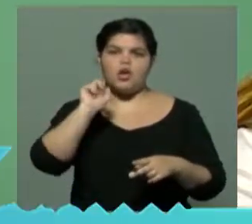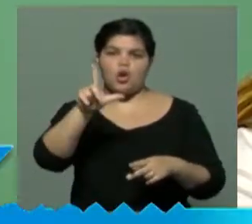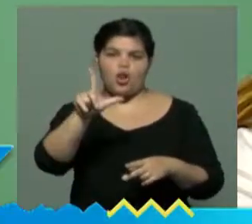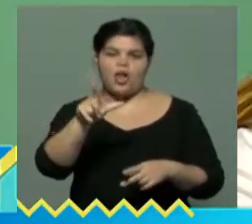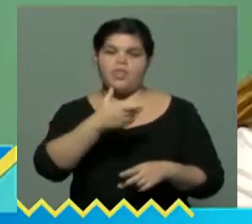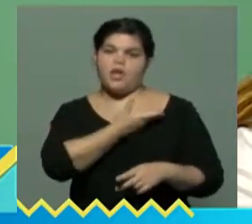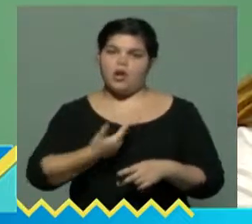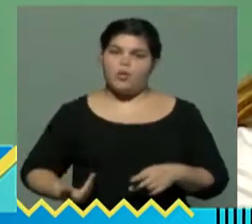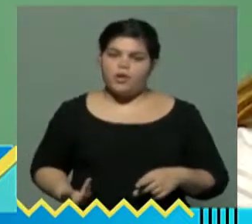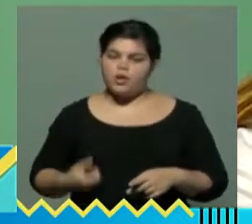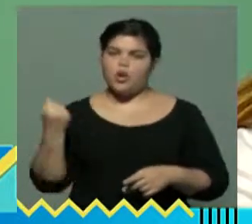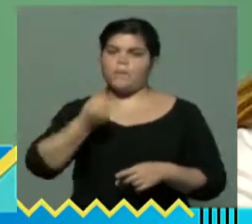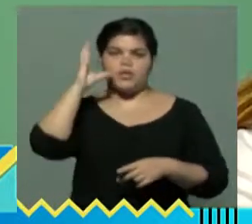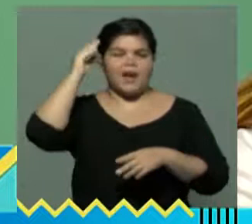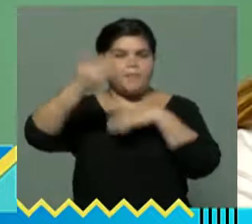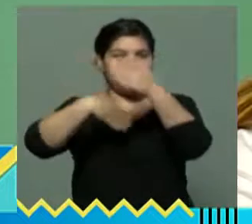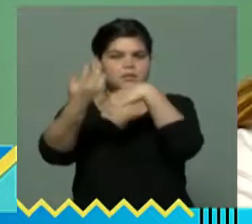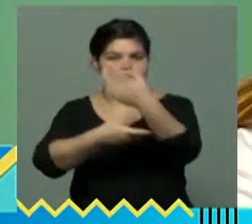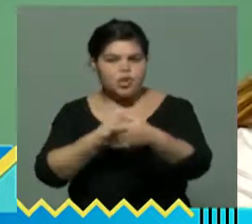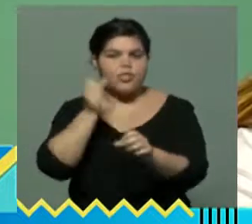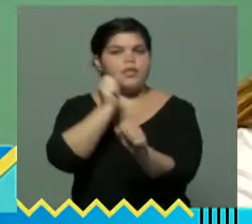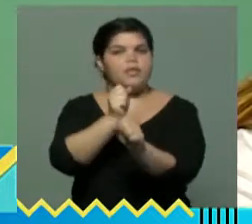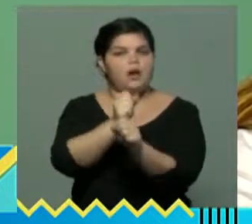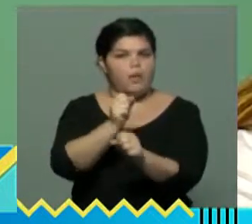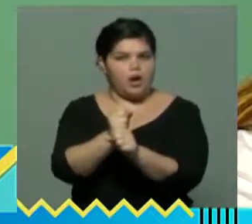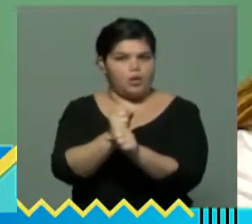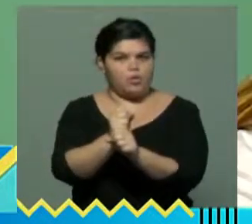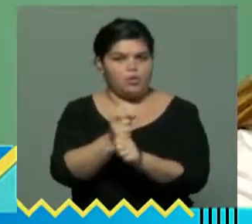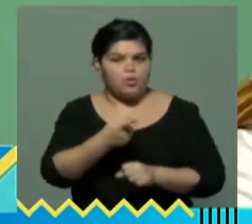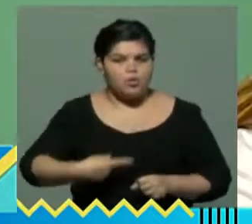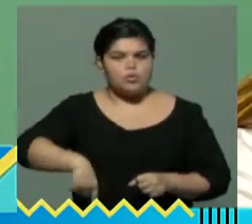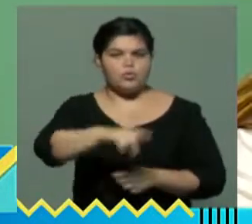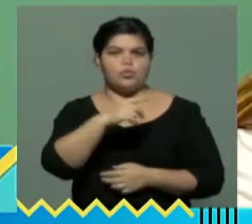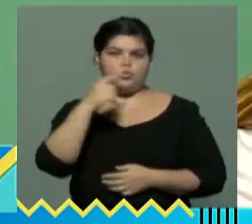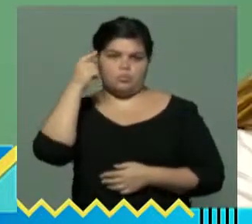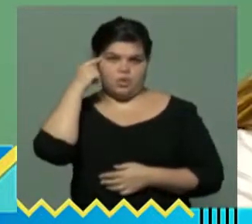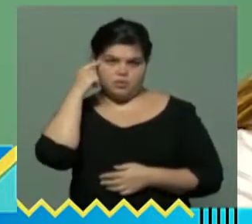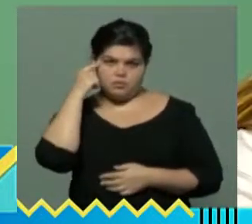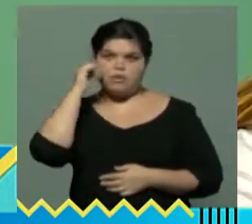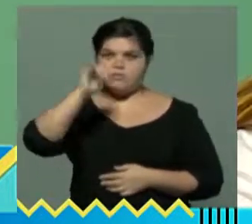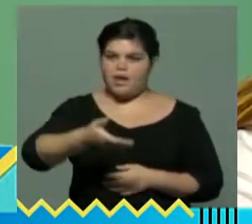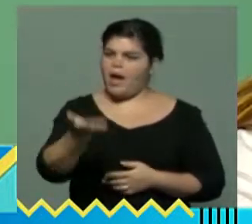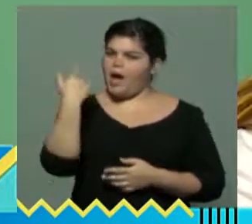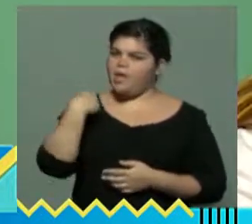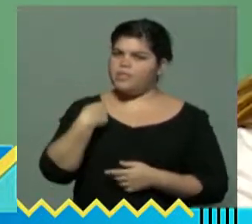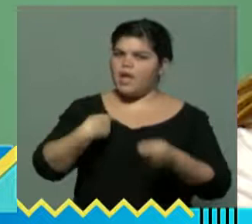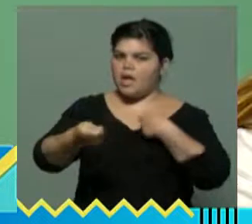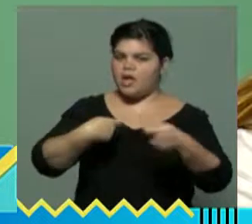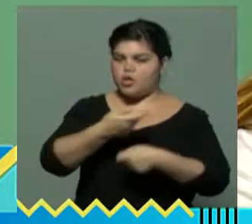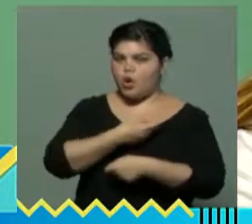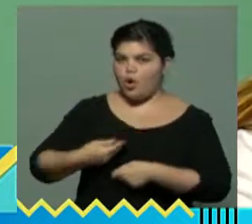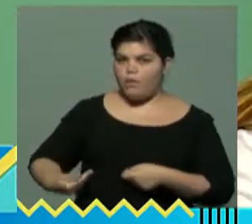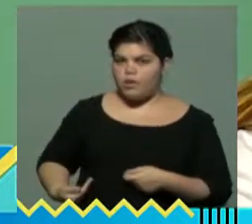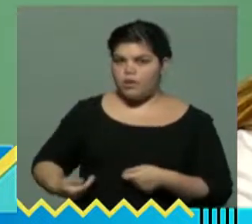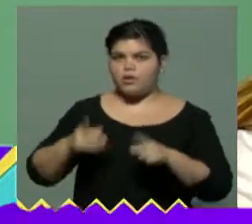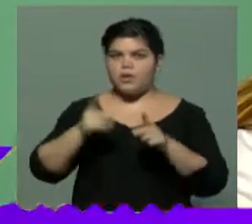formación a la hora del empleo. Y creo yo que realmente hemos tenido una situación que cuando hablábamos de la gestión anterior, la búsqueda